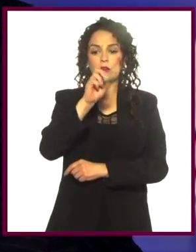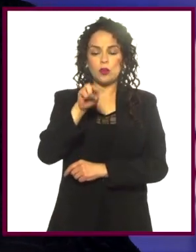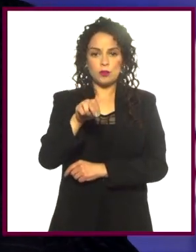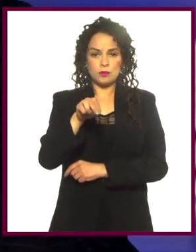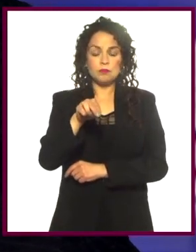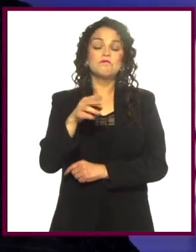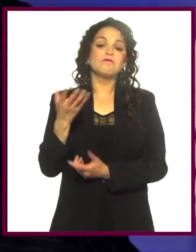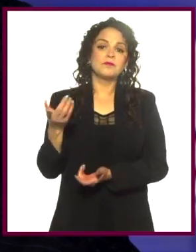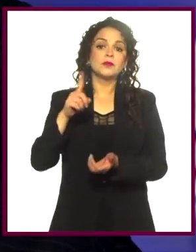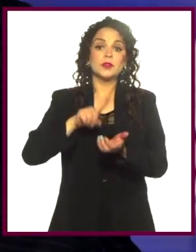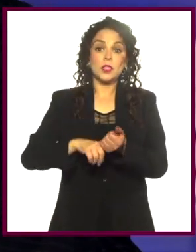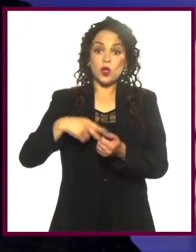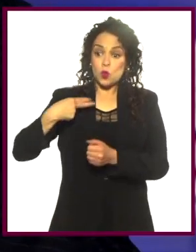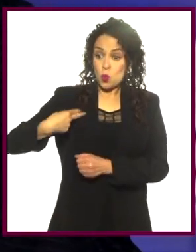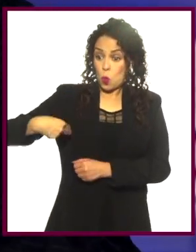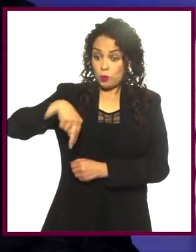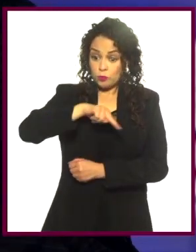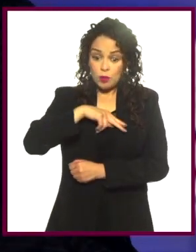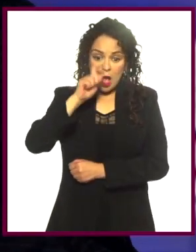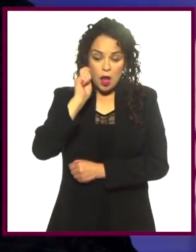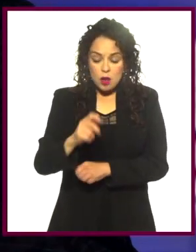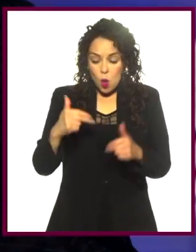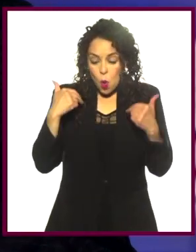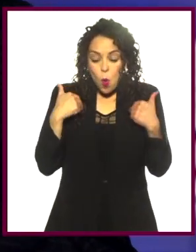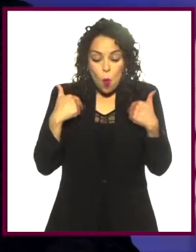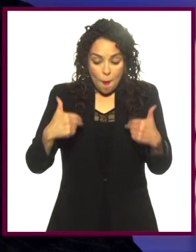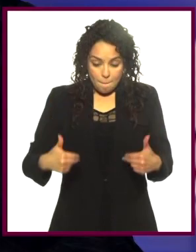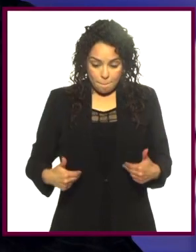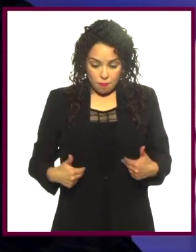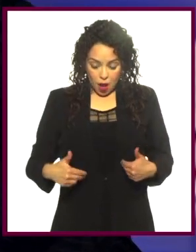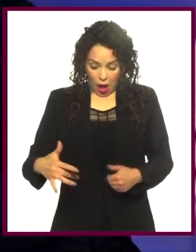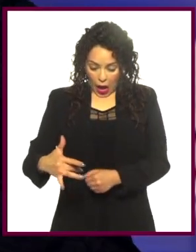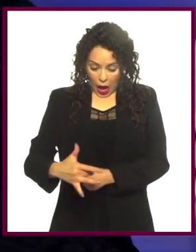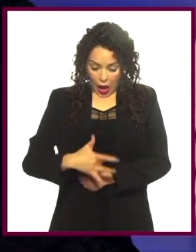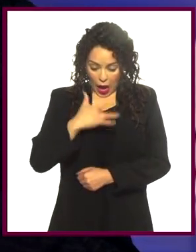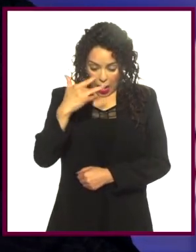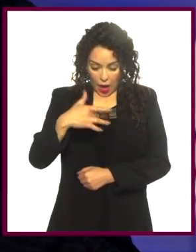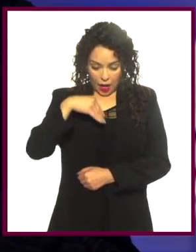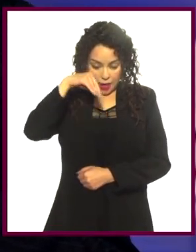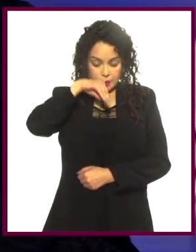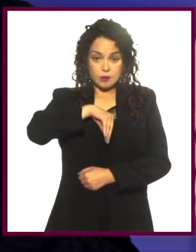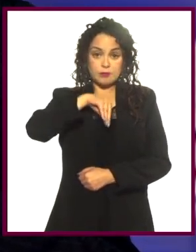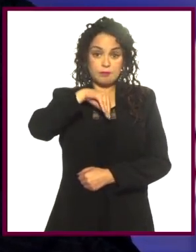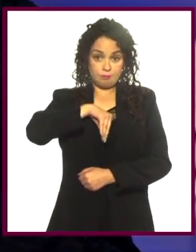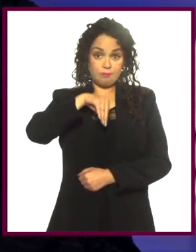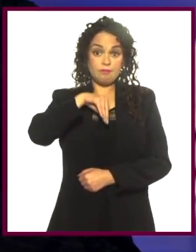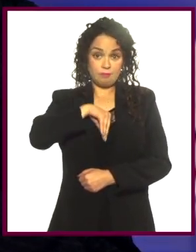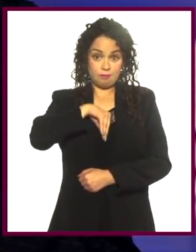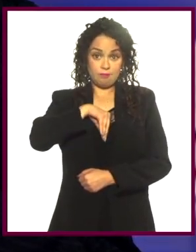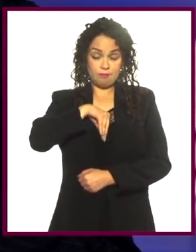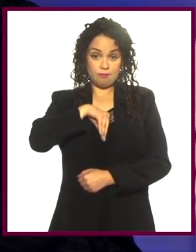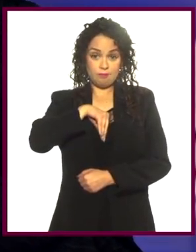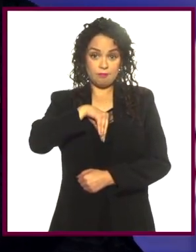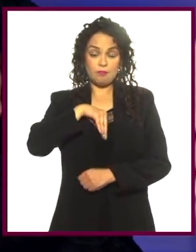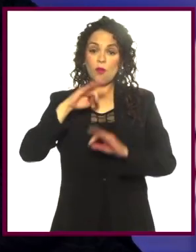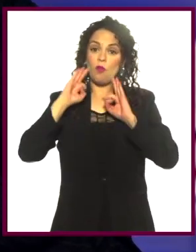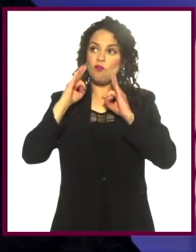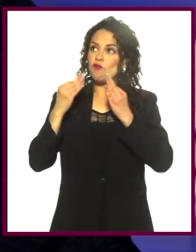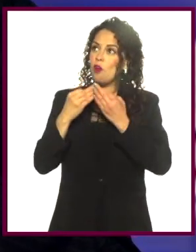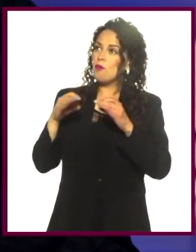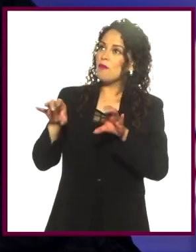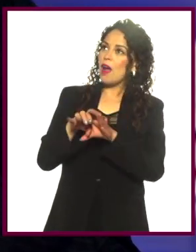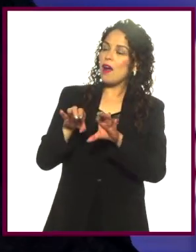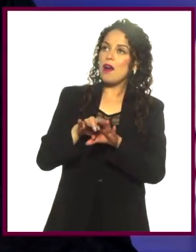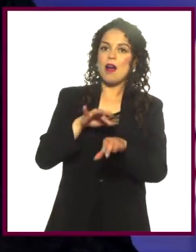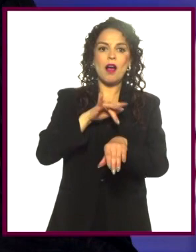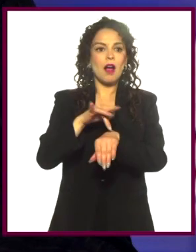embargo, nosotros somos seres humanos. Poseemos sentidos, sentimientos, experiencias